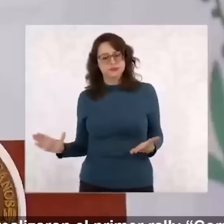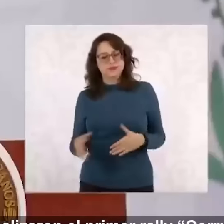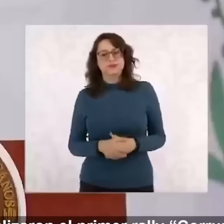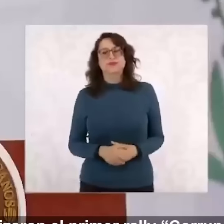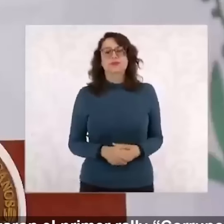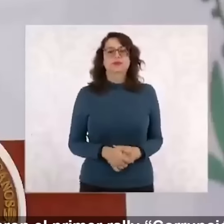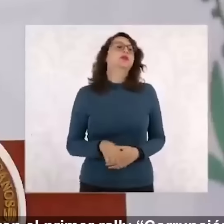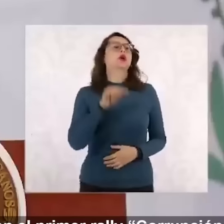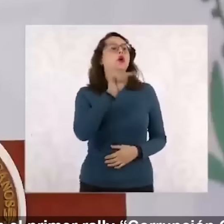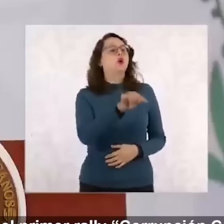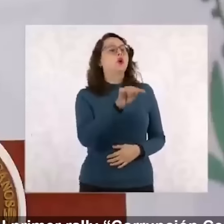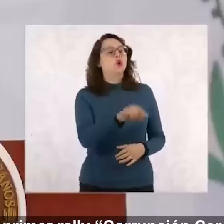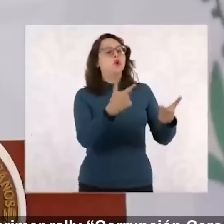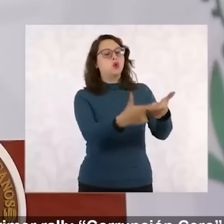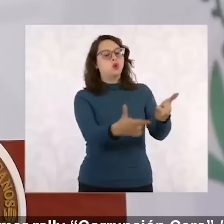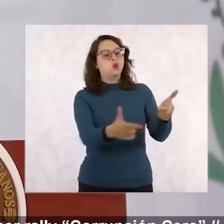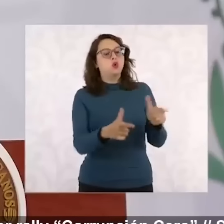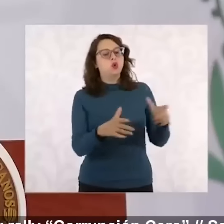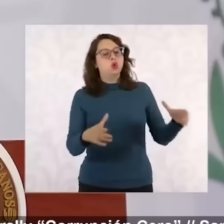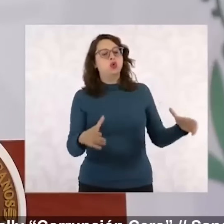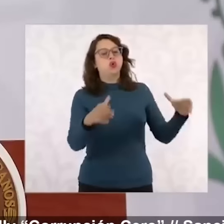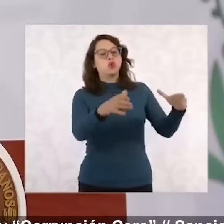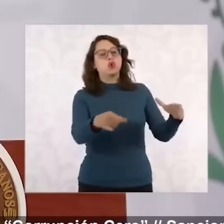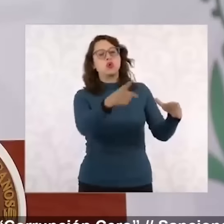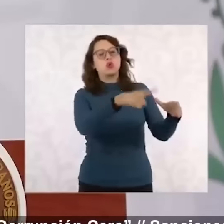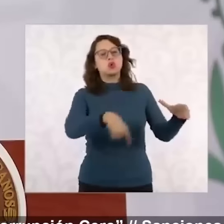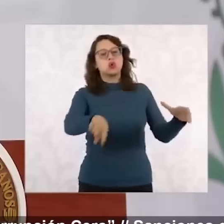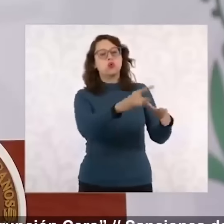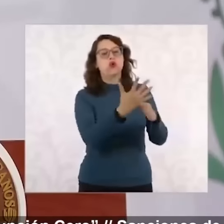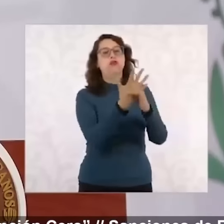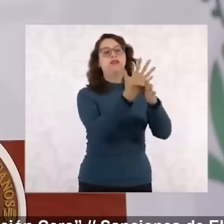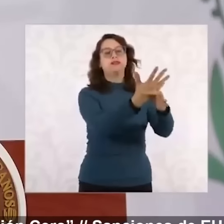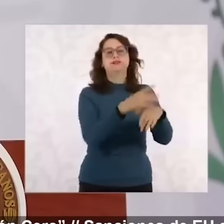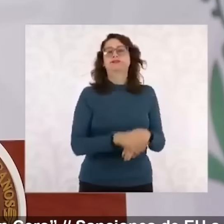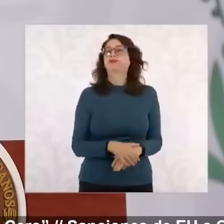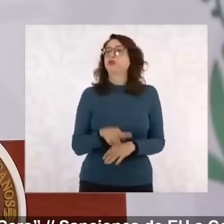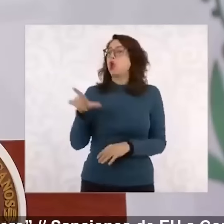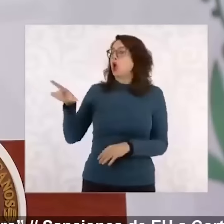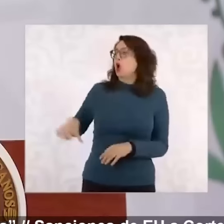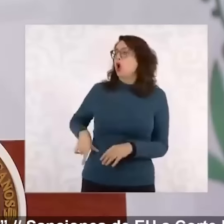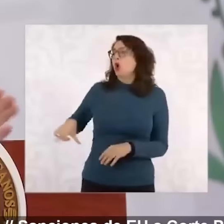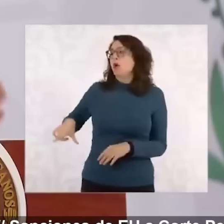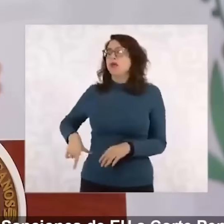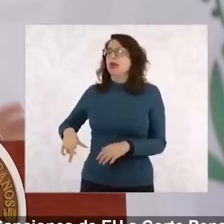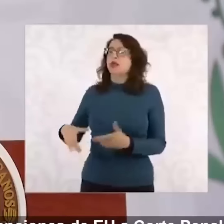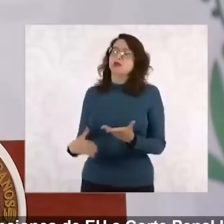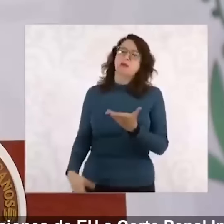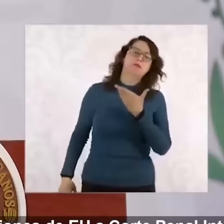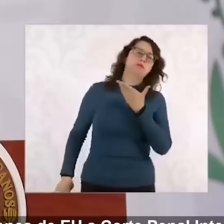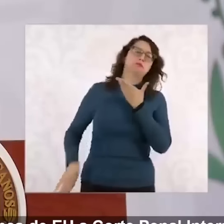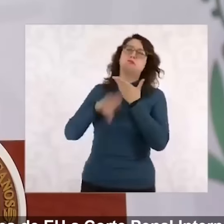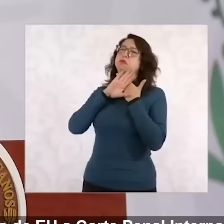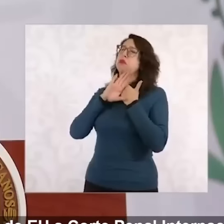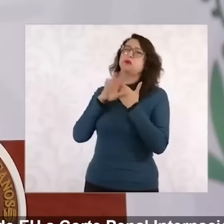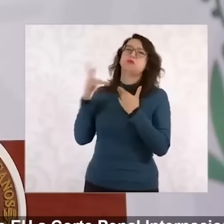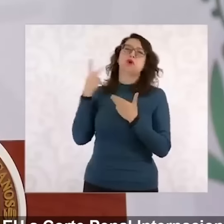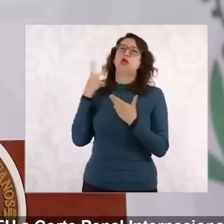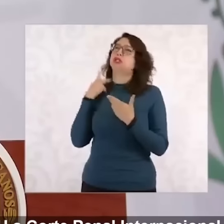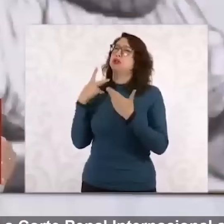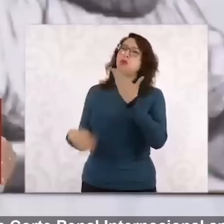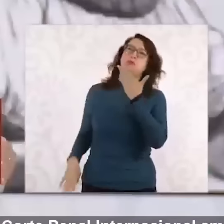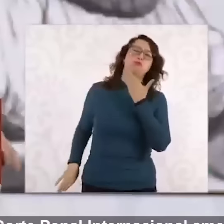dice que lo que hace el gobierno tiene un sentido político en contra del grupo